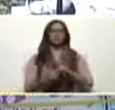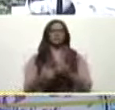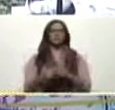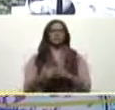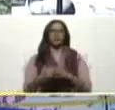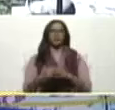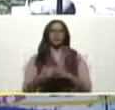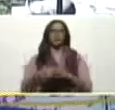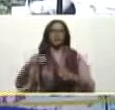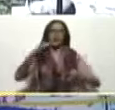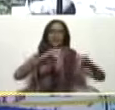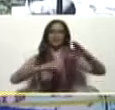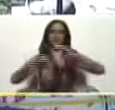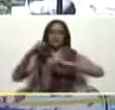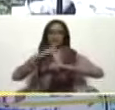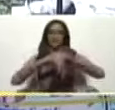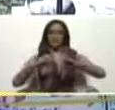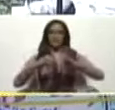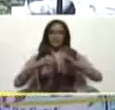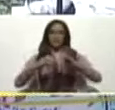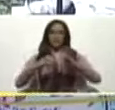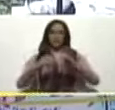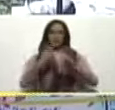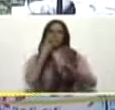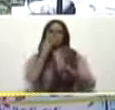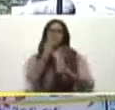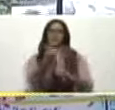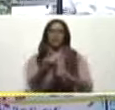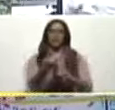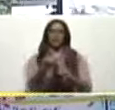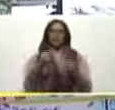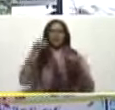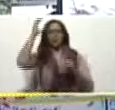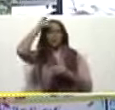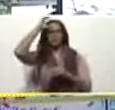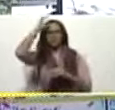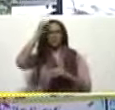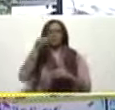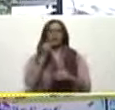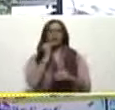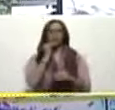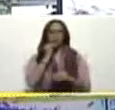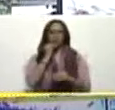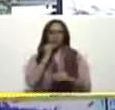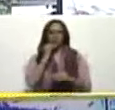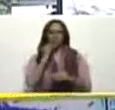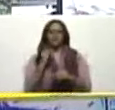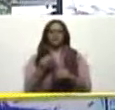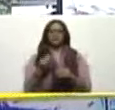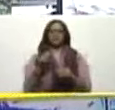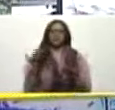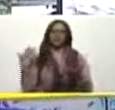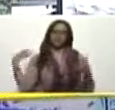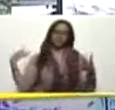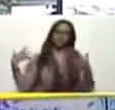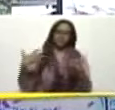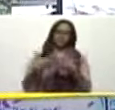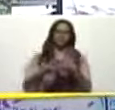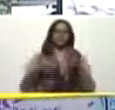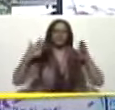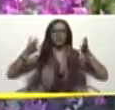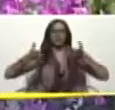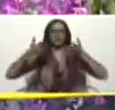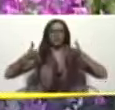contagie con la sed de conocimiento a las generaciones de muchachos y muchachas que se están